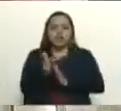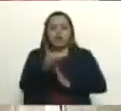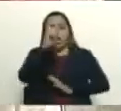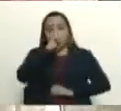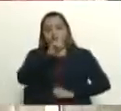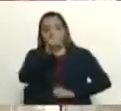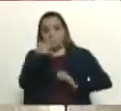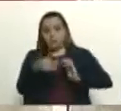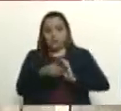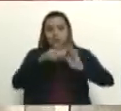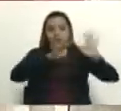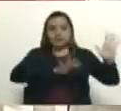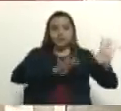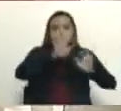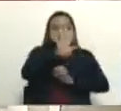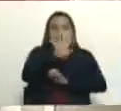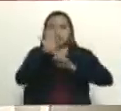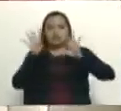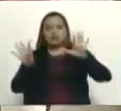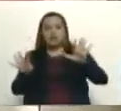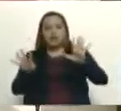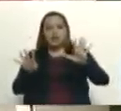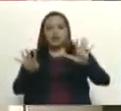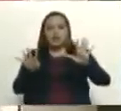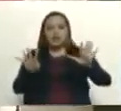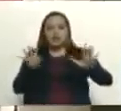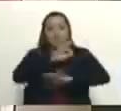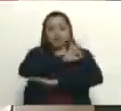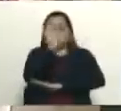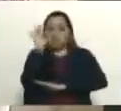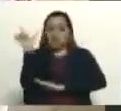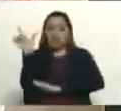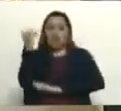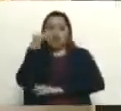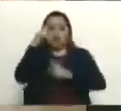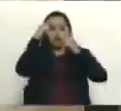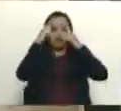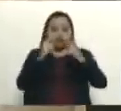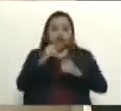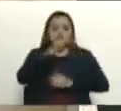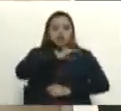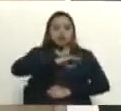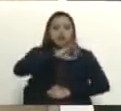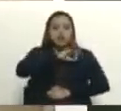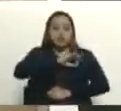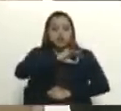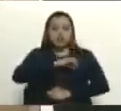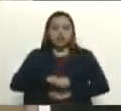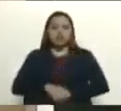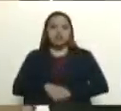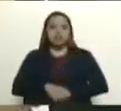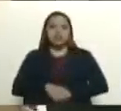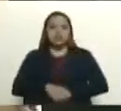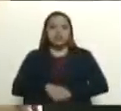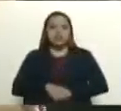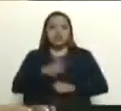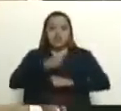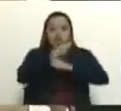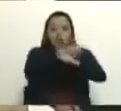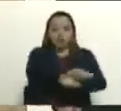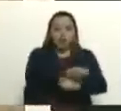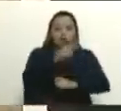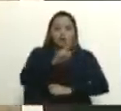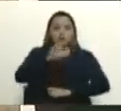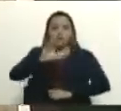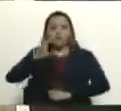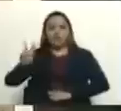abril de 1959 en Barquisimeto, Estado Lara. Fue de profesión socióloga, egresada de la Universidad Central de Venezuela,